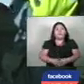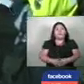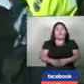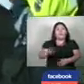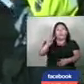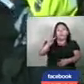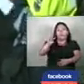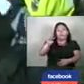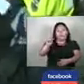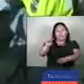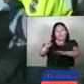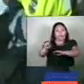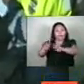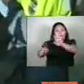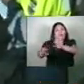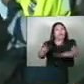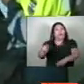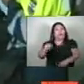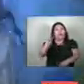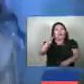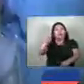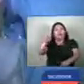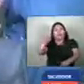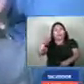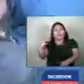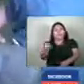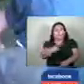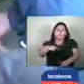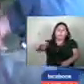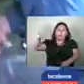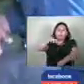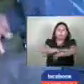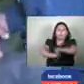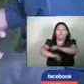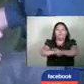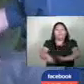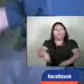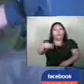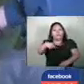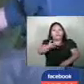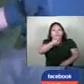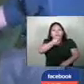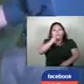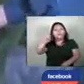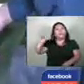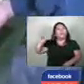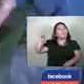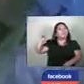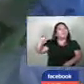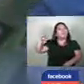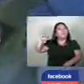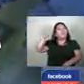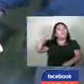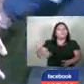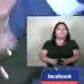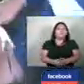2019 fueron 214 detenidos. Este es un informe de Marcela Rivera.